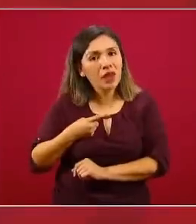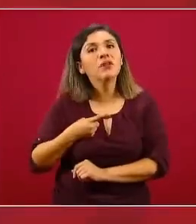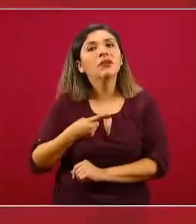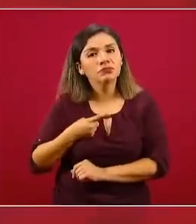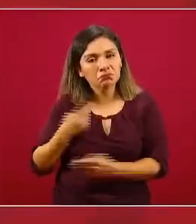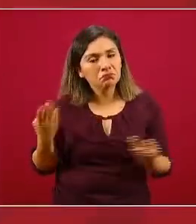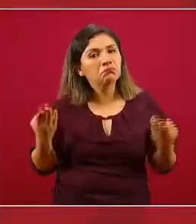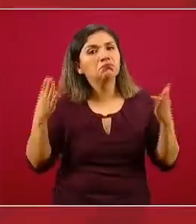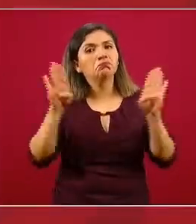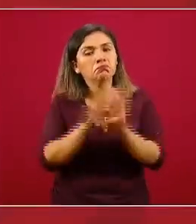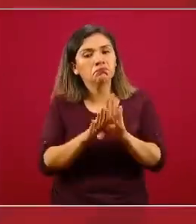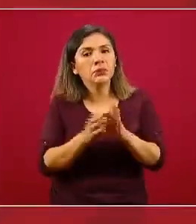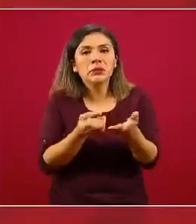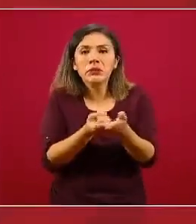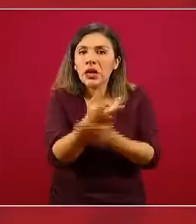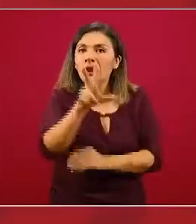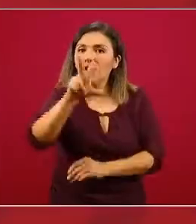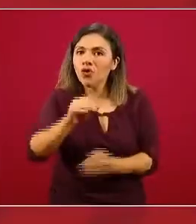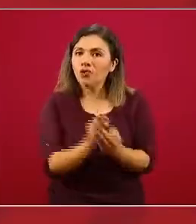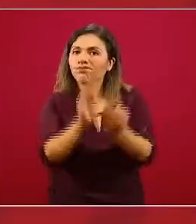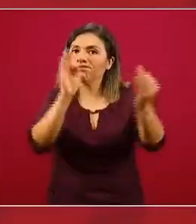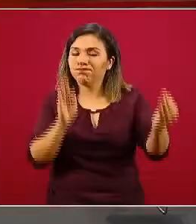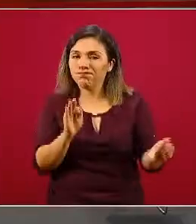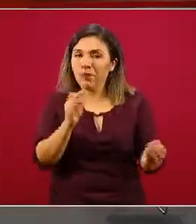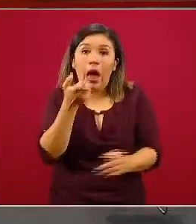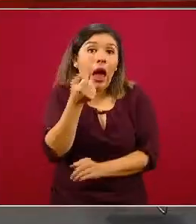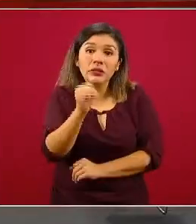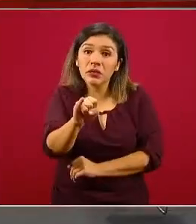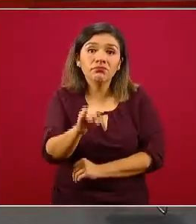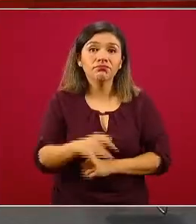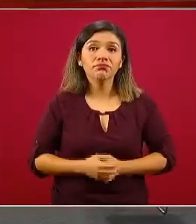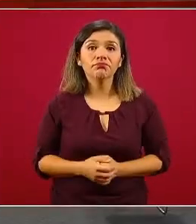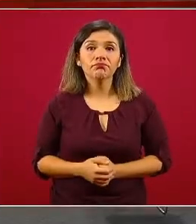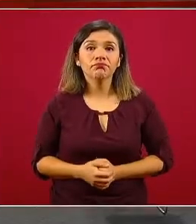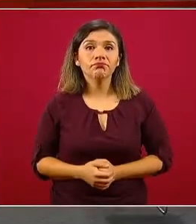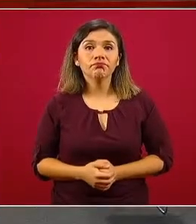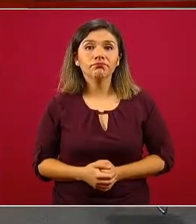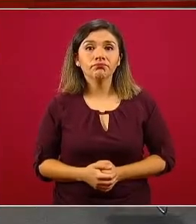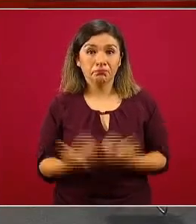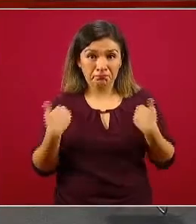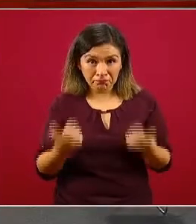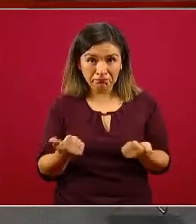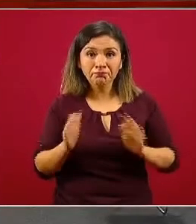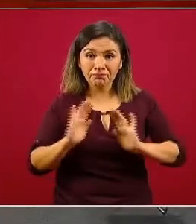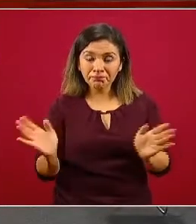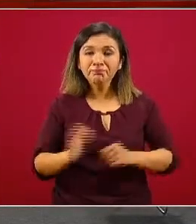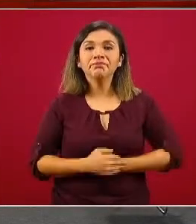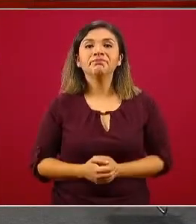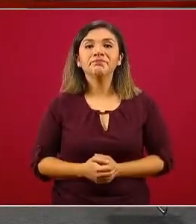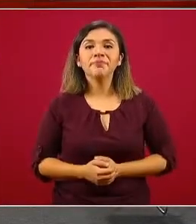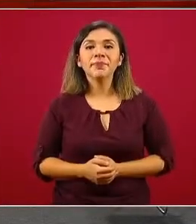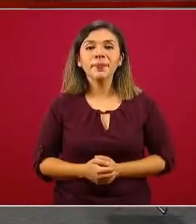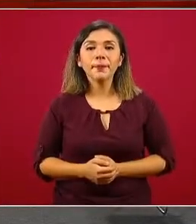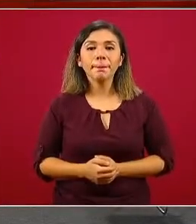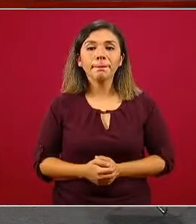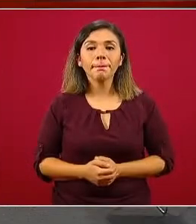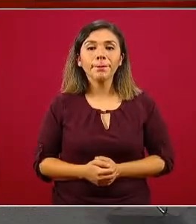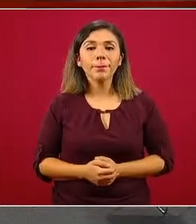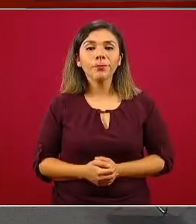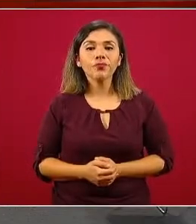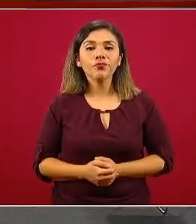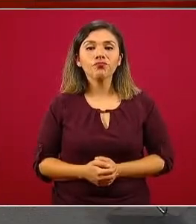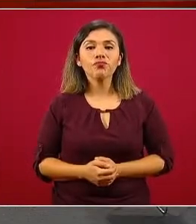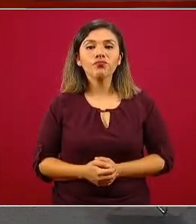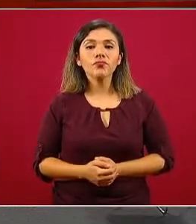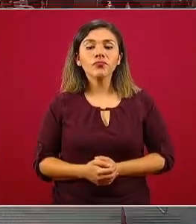se reducirá la movilidad. Ese es el esquema. ¿Sí? Perfecto. Usted, luego allá la compañera de atrás, luego nos